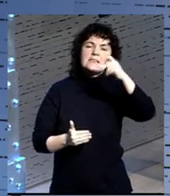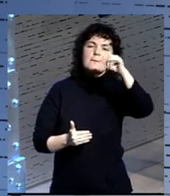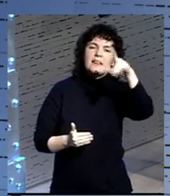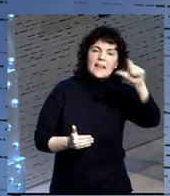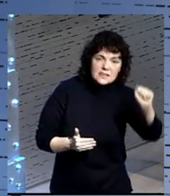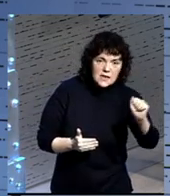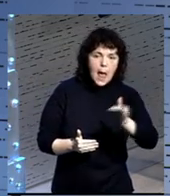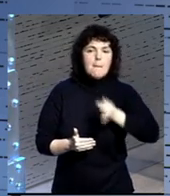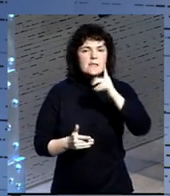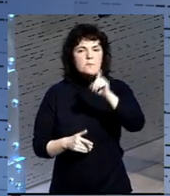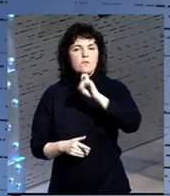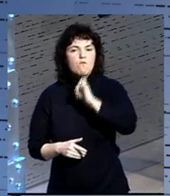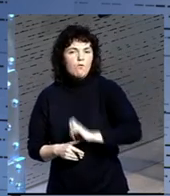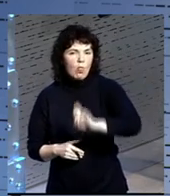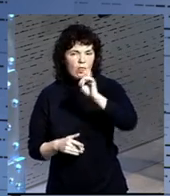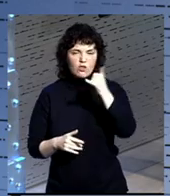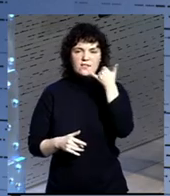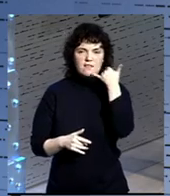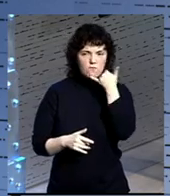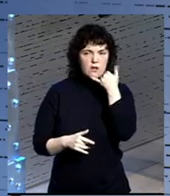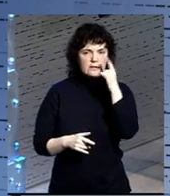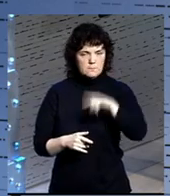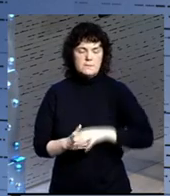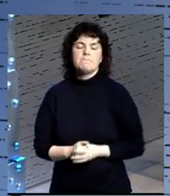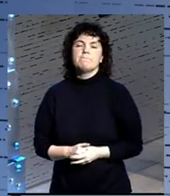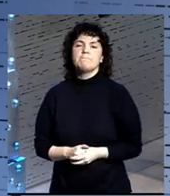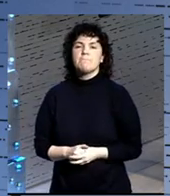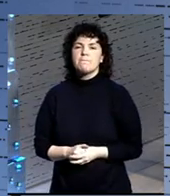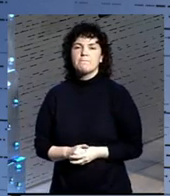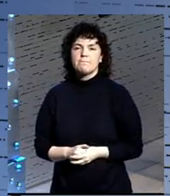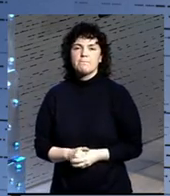otro a la Fundación Telefónica.